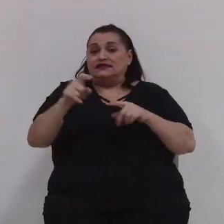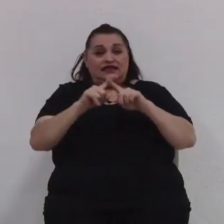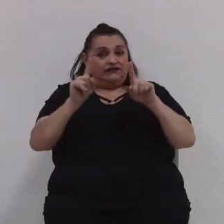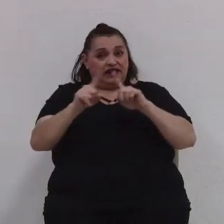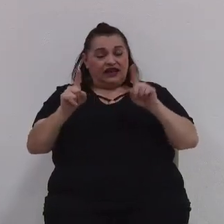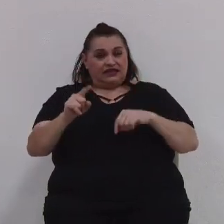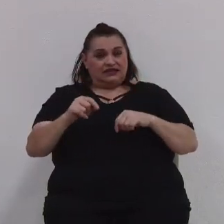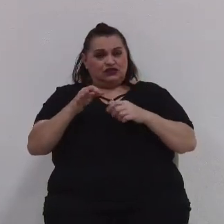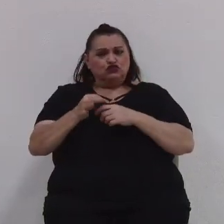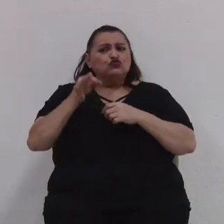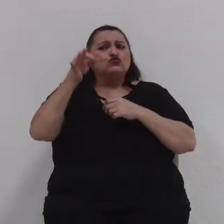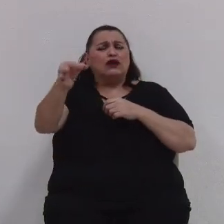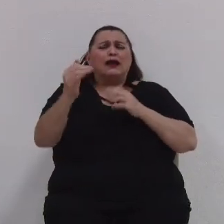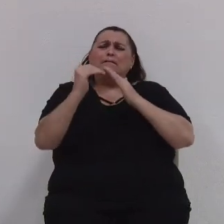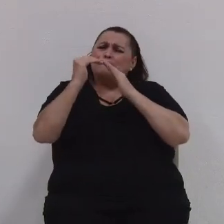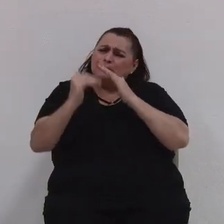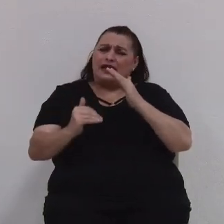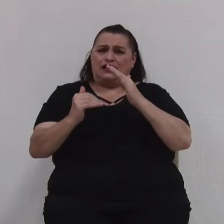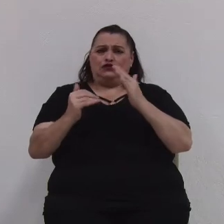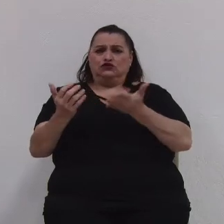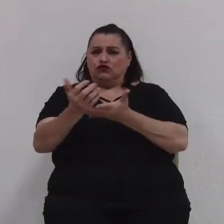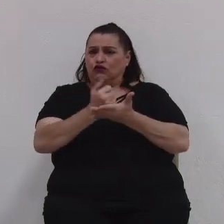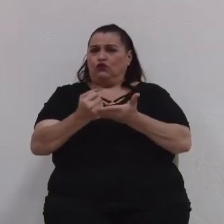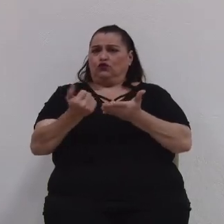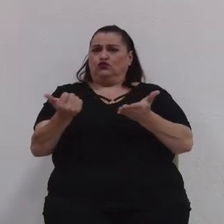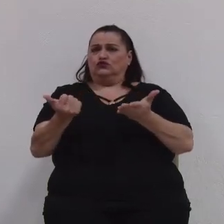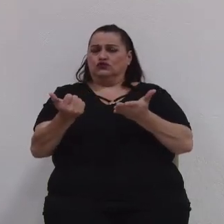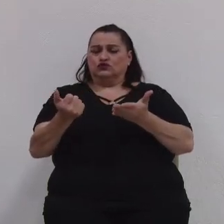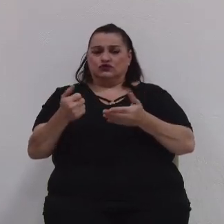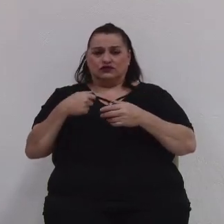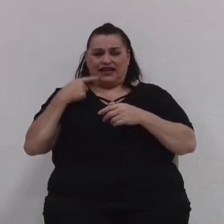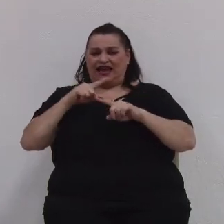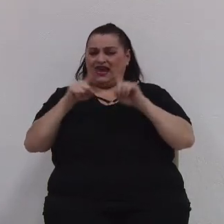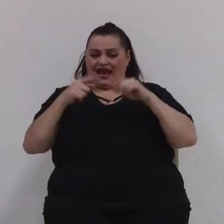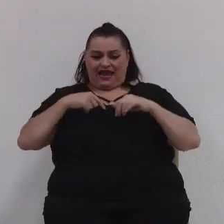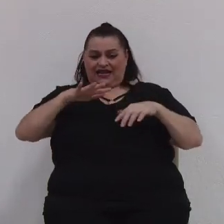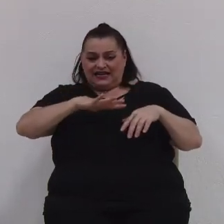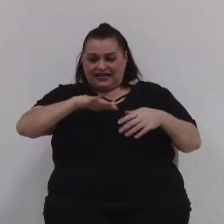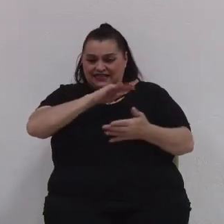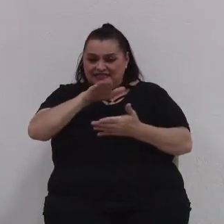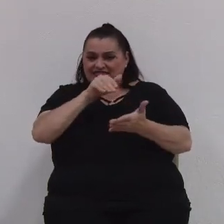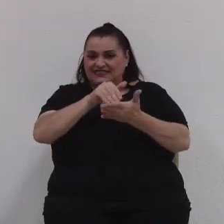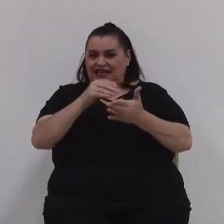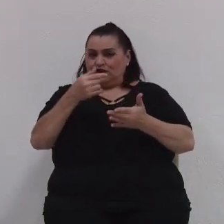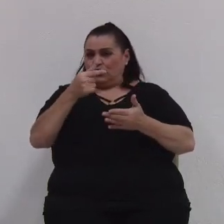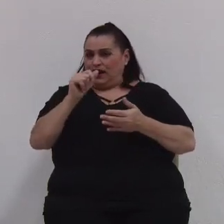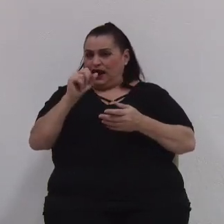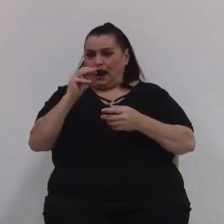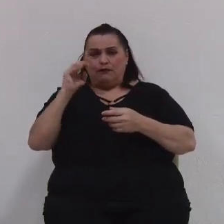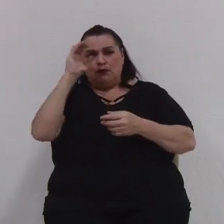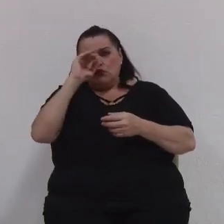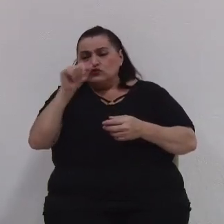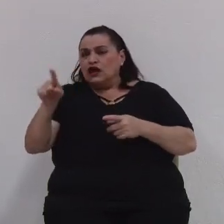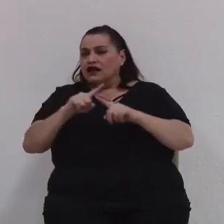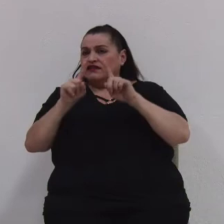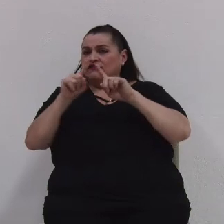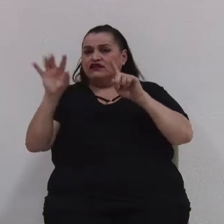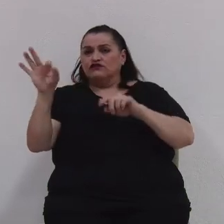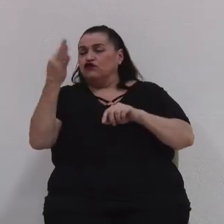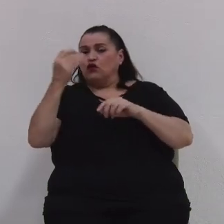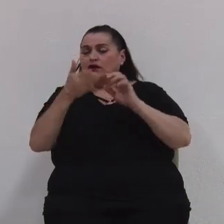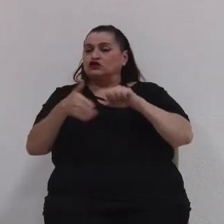las mujeres tienen menos aún recursos que las que están en la zona urbana, porque buscan diferentes formas de sobrevivencia. Así es